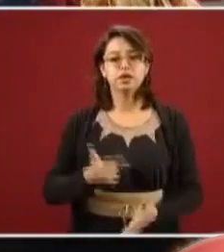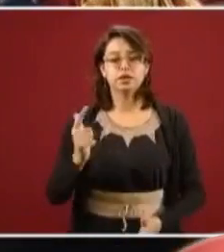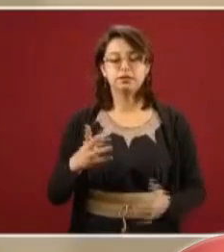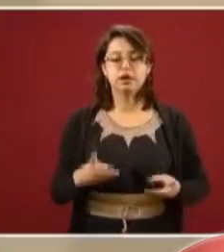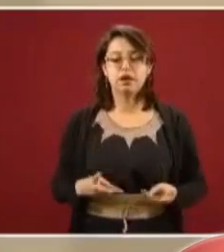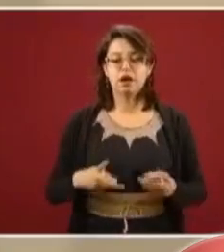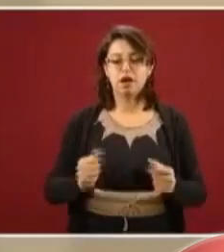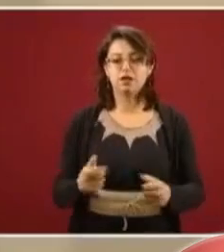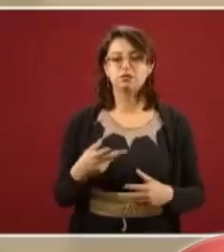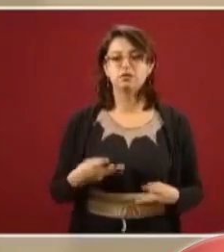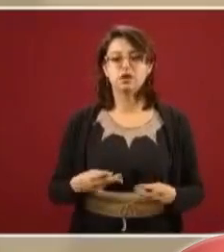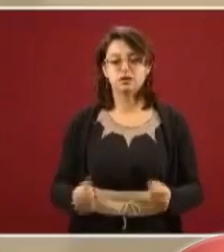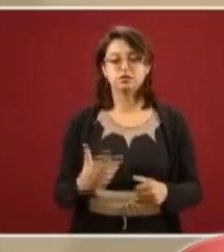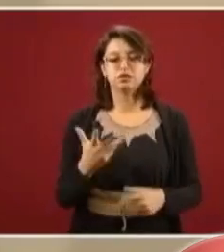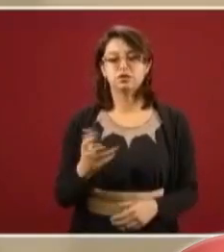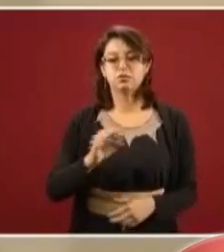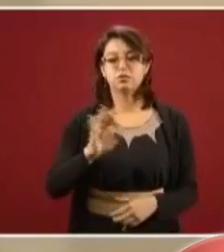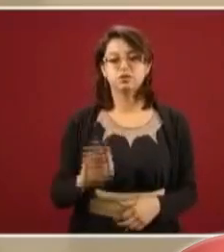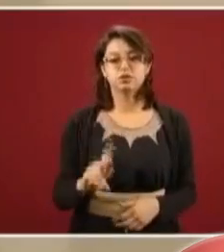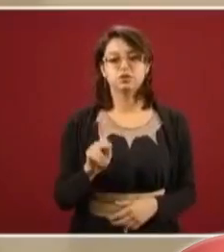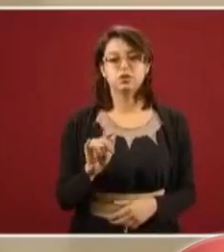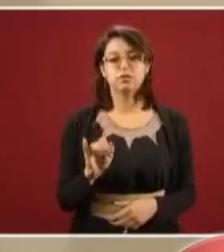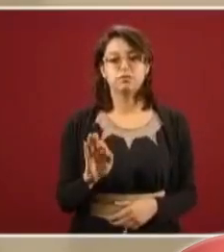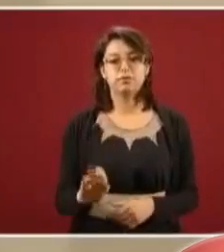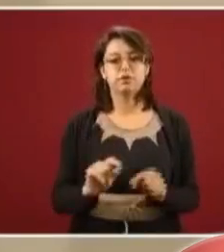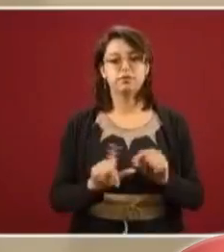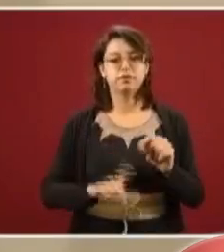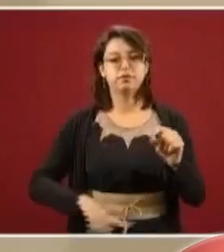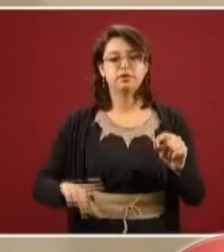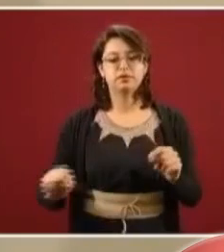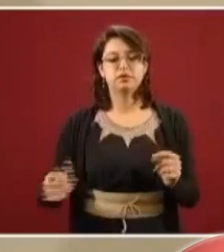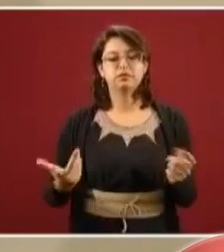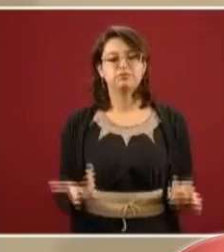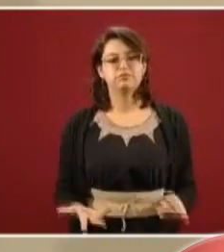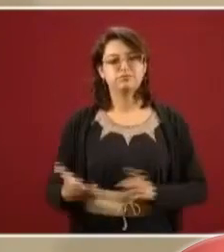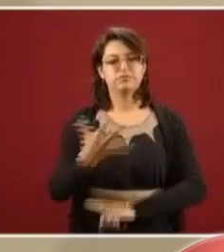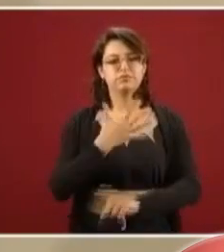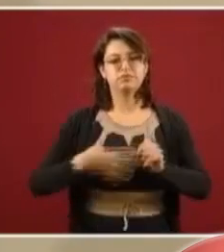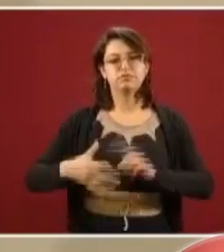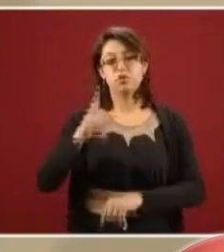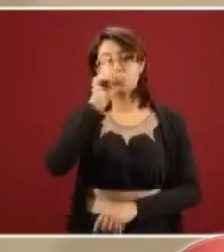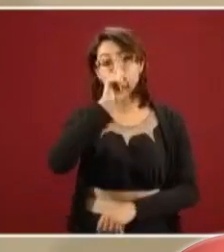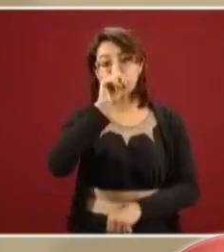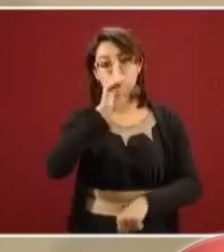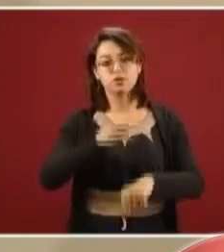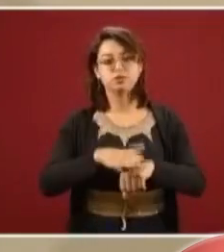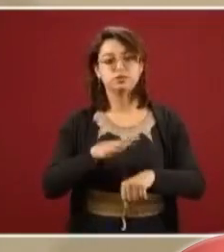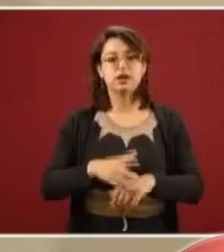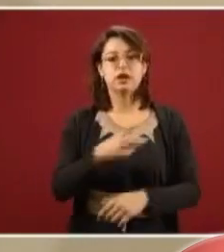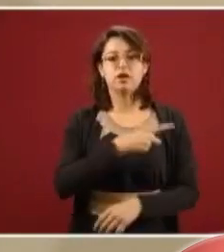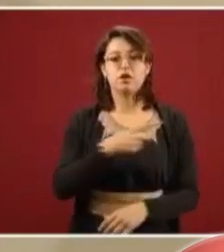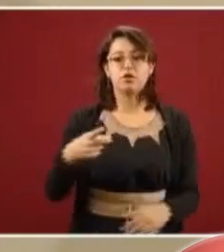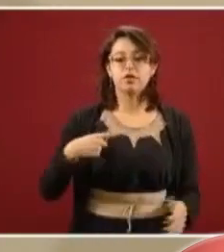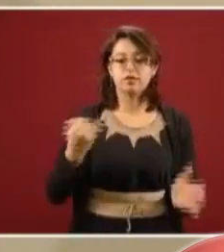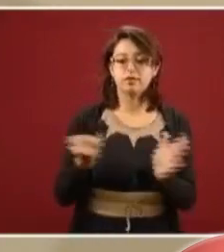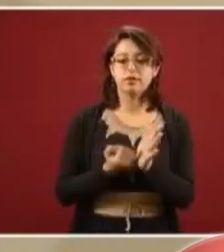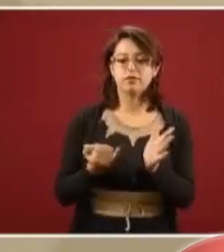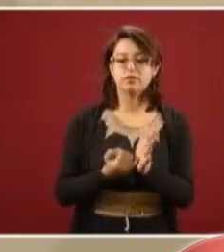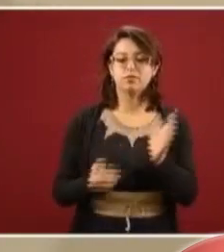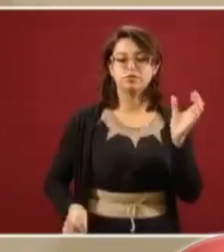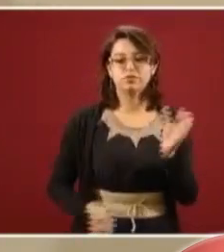nacional. En este tenor, y recomendó que se deben aplicar nuevos impuestos para